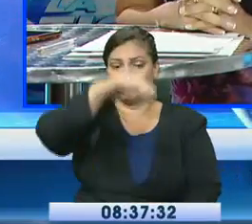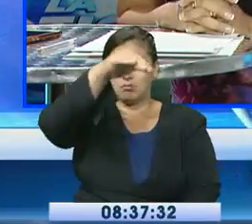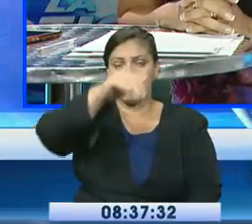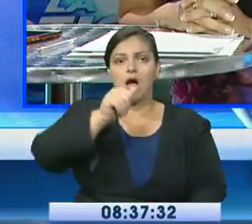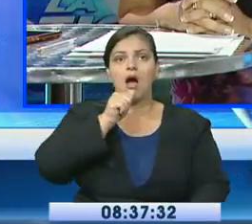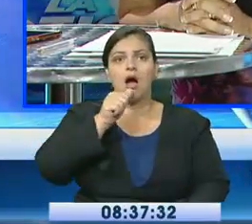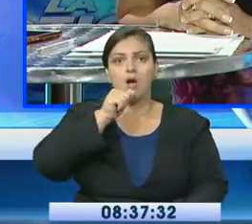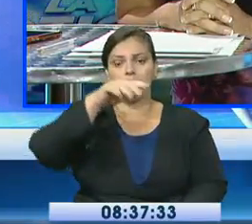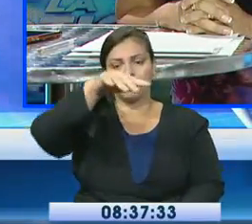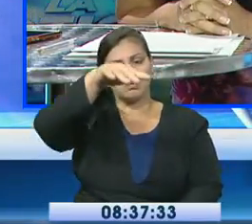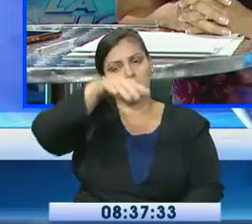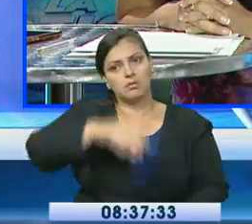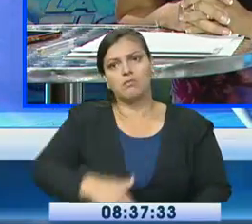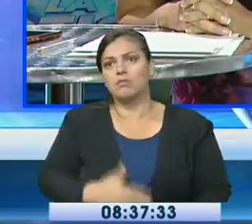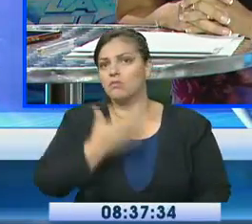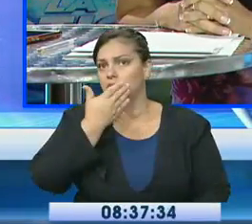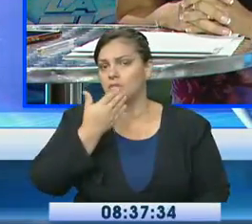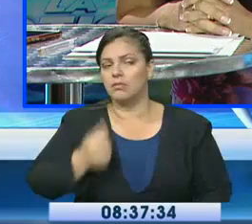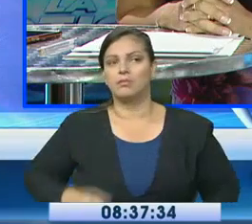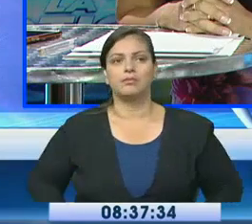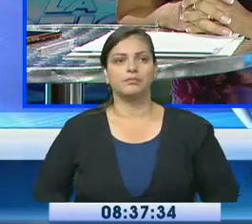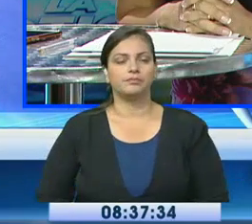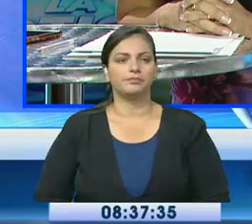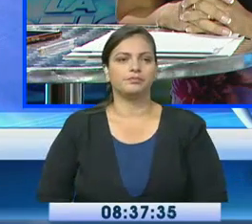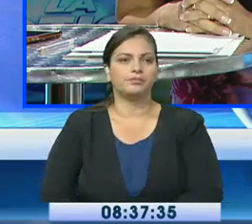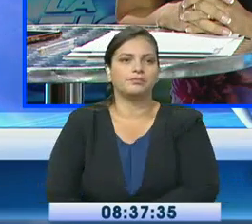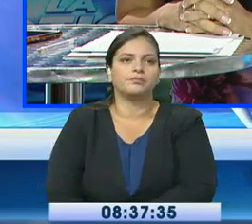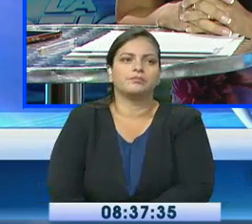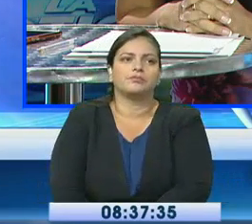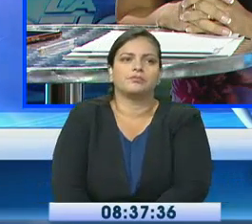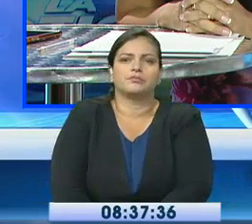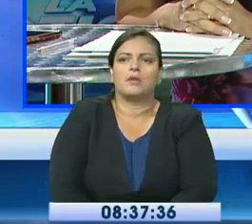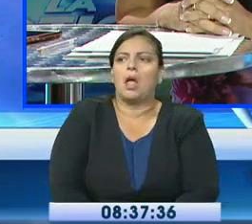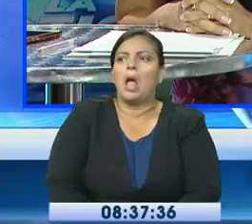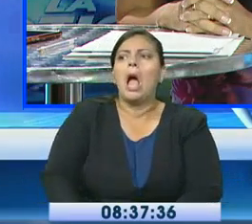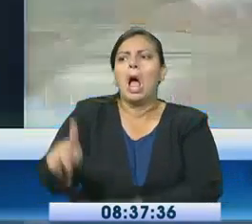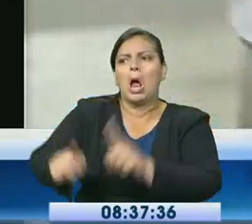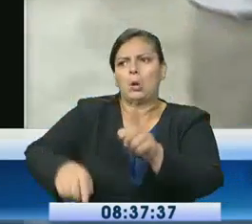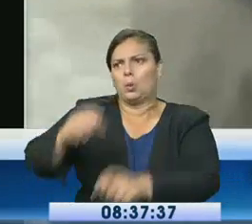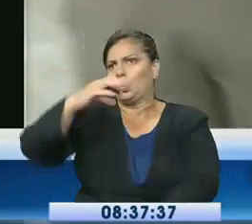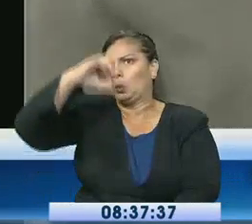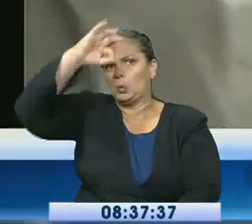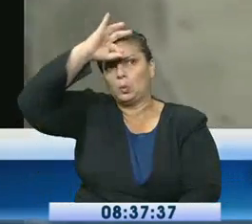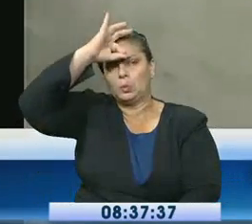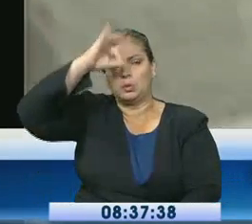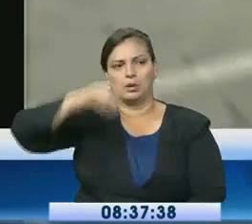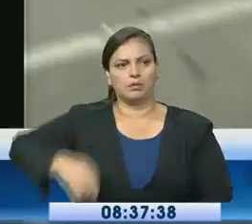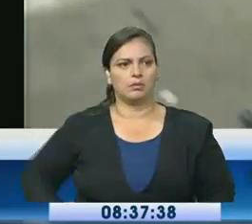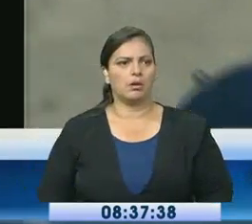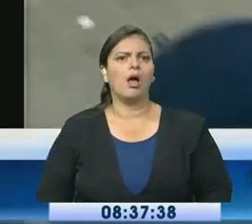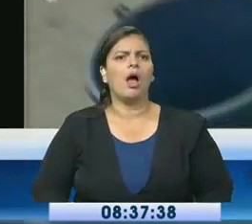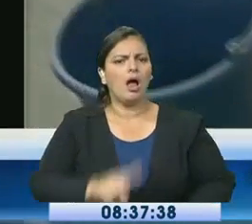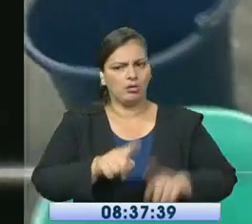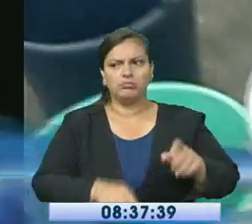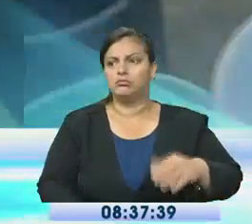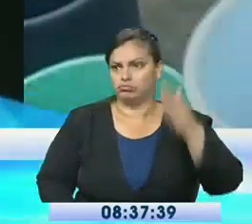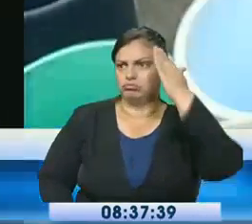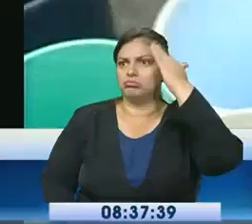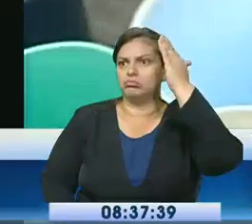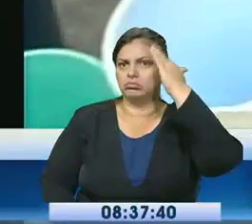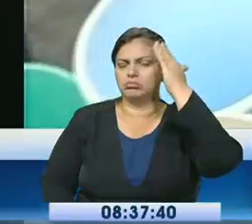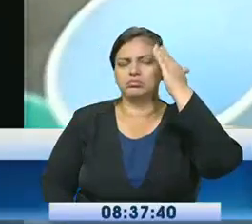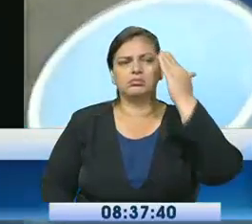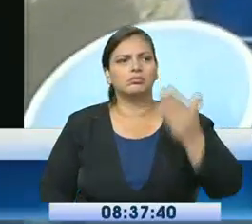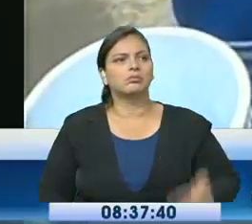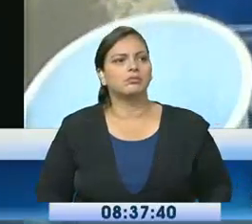o no? Así es, muchos se están enterando recién. Miren cómo ya tienen y han sacado baldes, tachos,